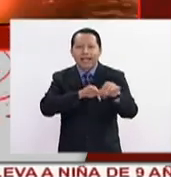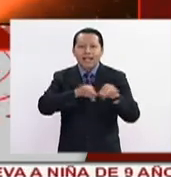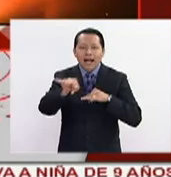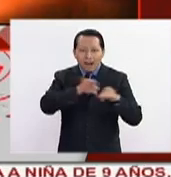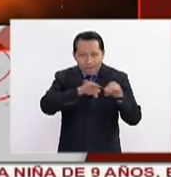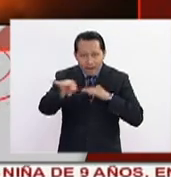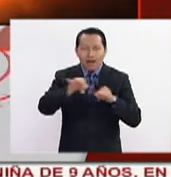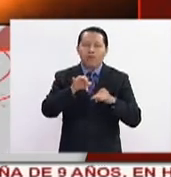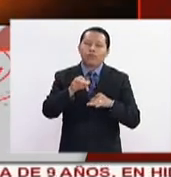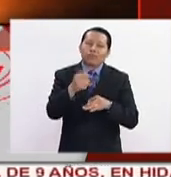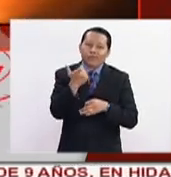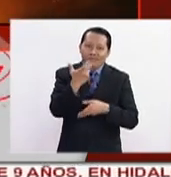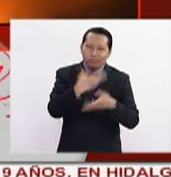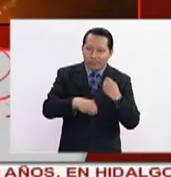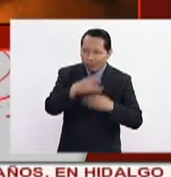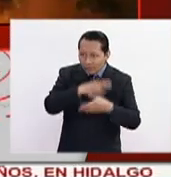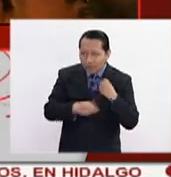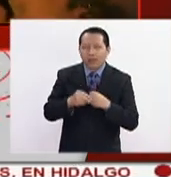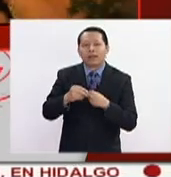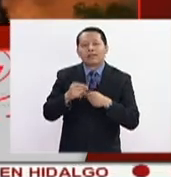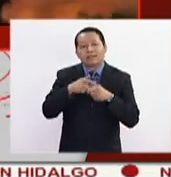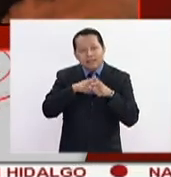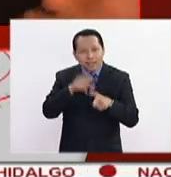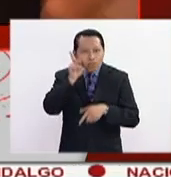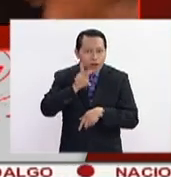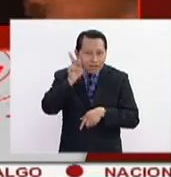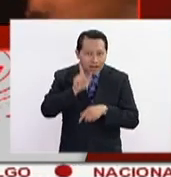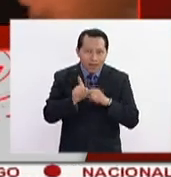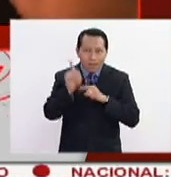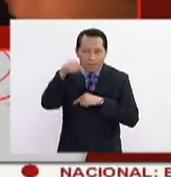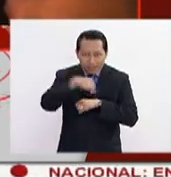efectivamente, pero también está en la posición de no